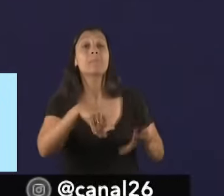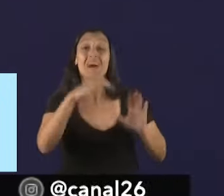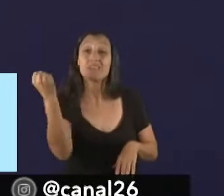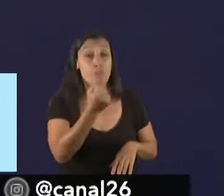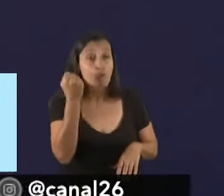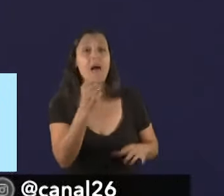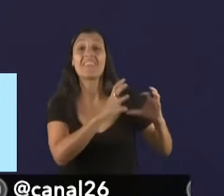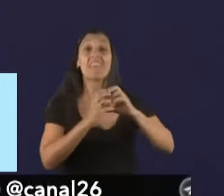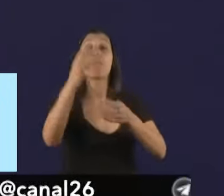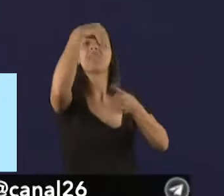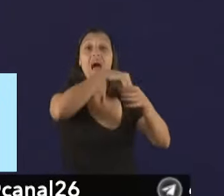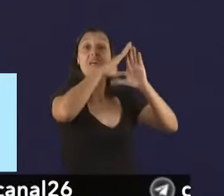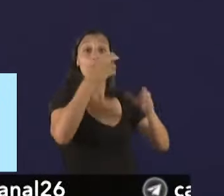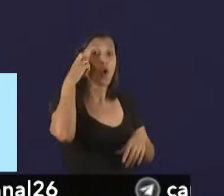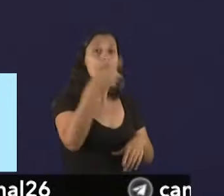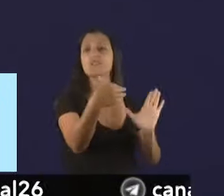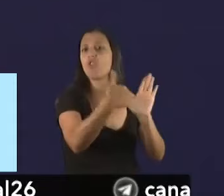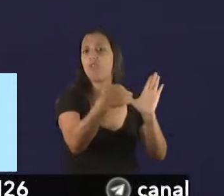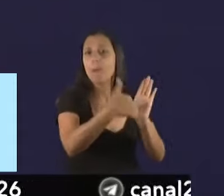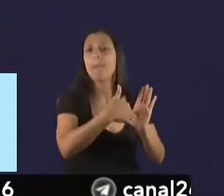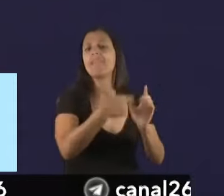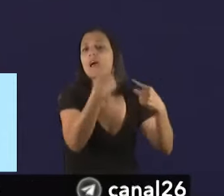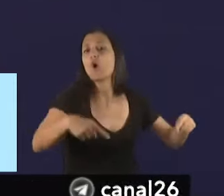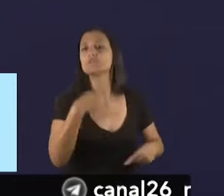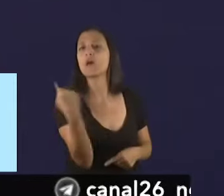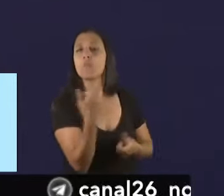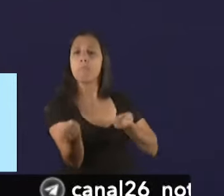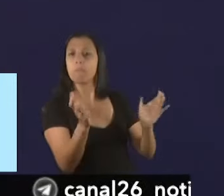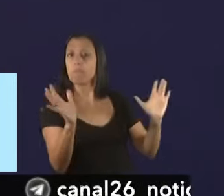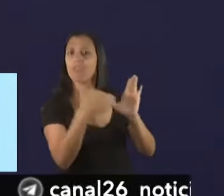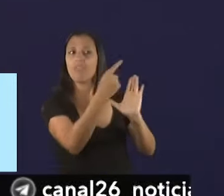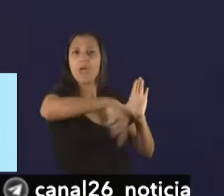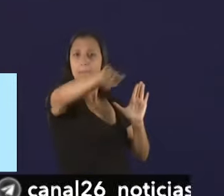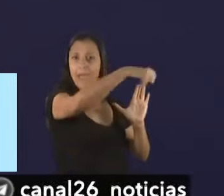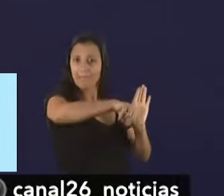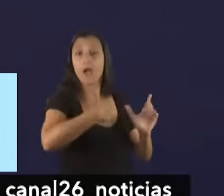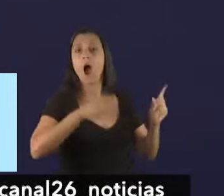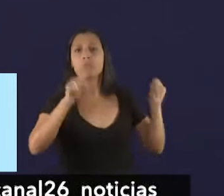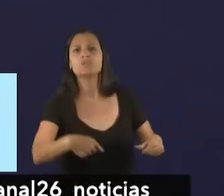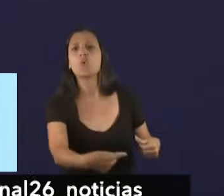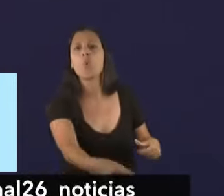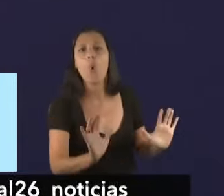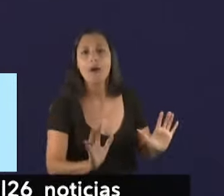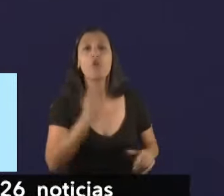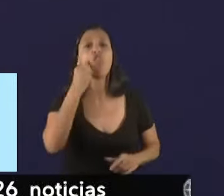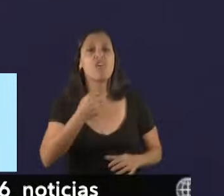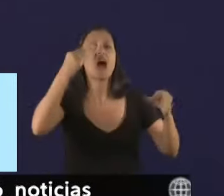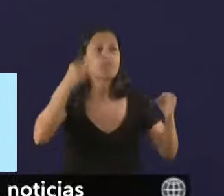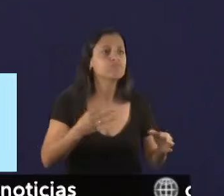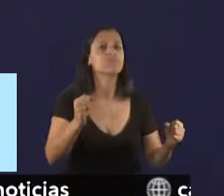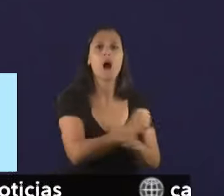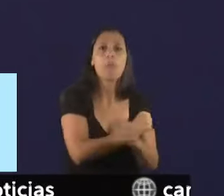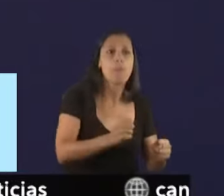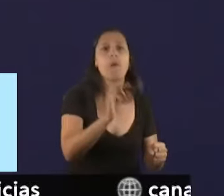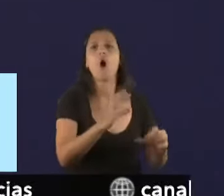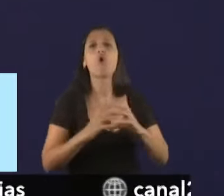de El Debate en la sesión depende de variables que por supuesto No manejamos nosotros Así que no sabemos Cuándo es que efectivamente el día que efectivamente se va